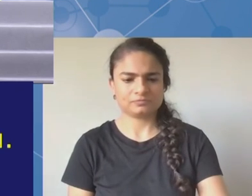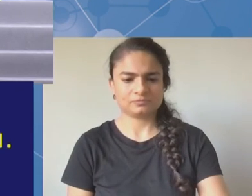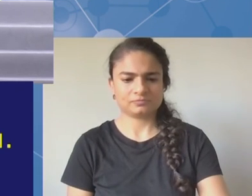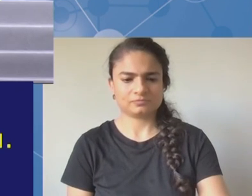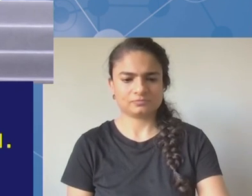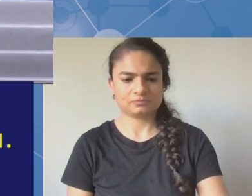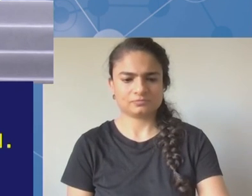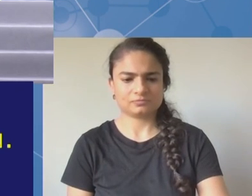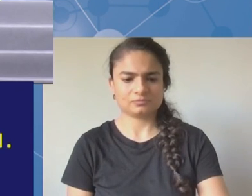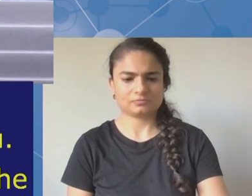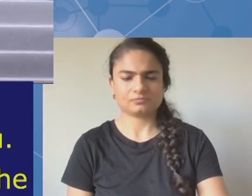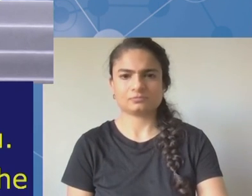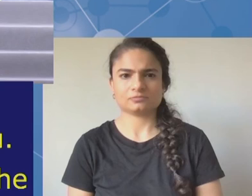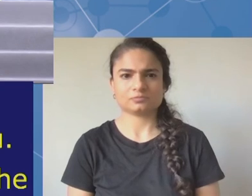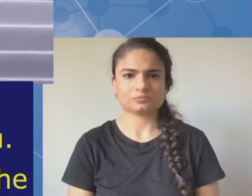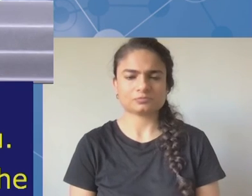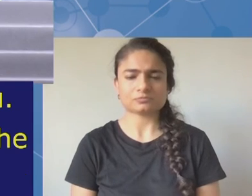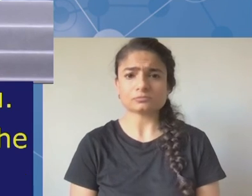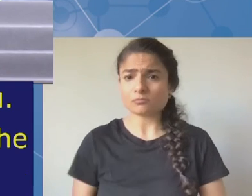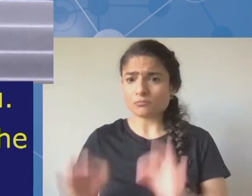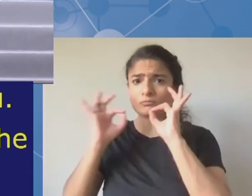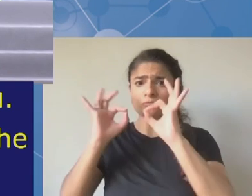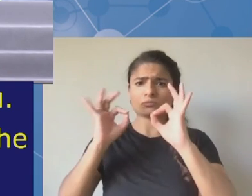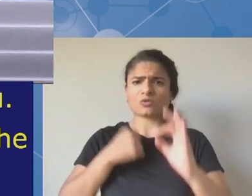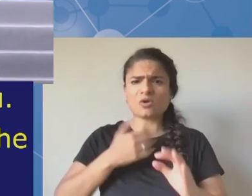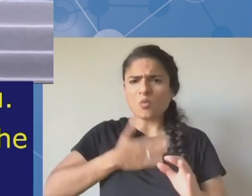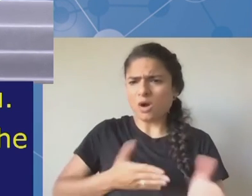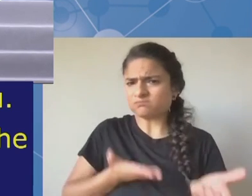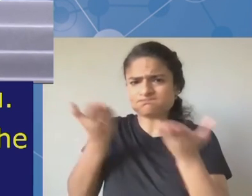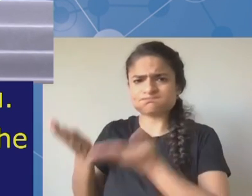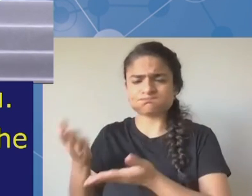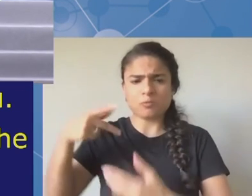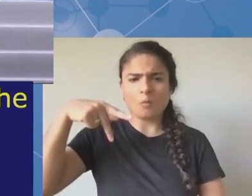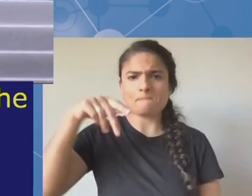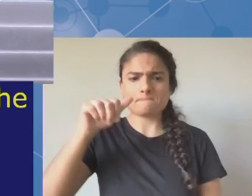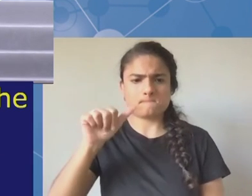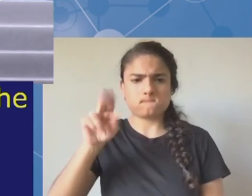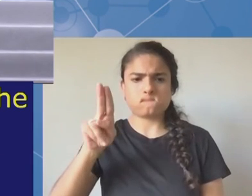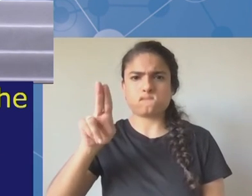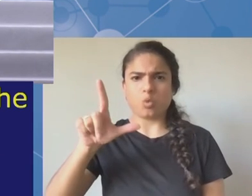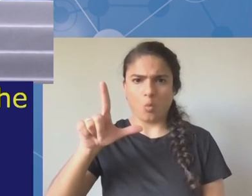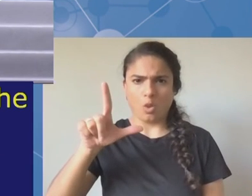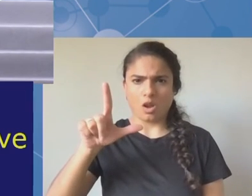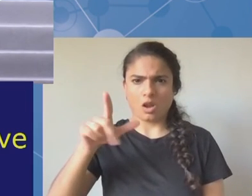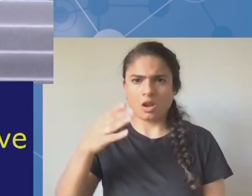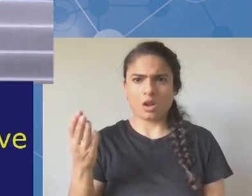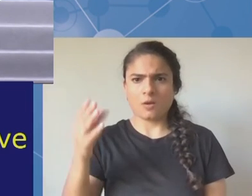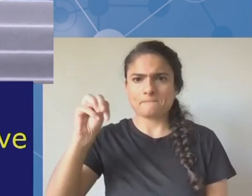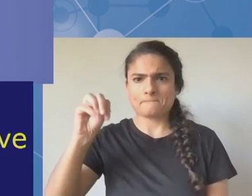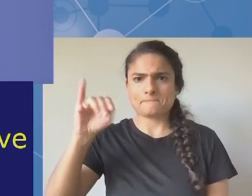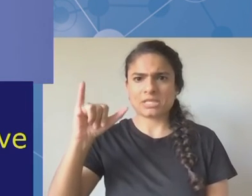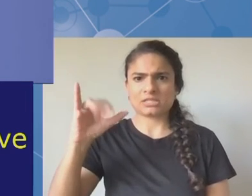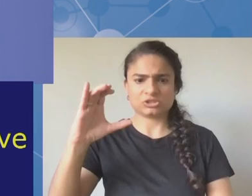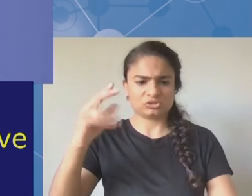Ahora, muy brevemente, me gustaría pasar la palabra a Paul Mitchell, quien será el